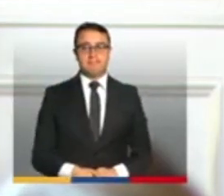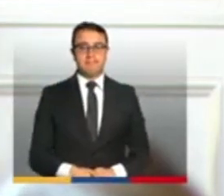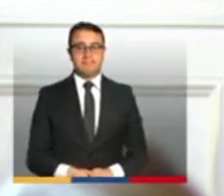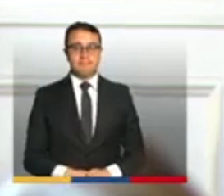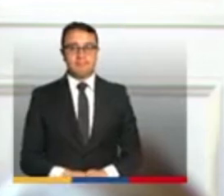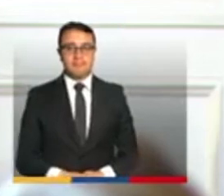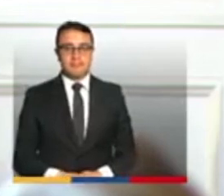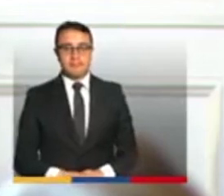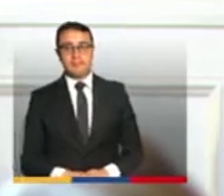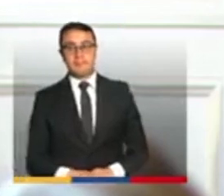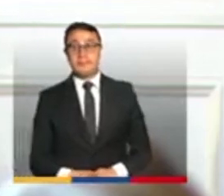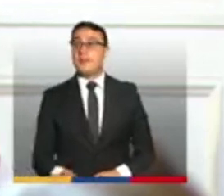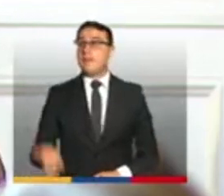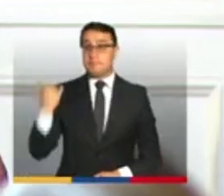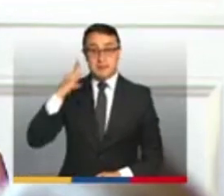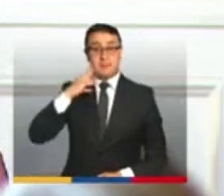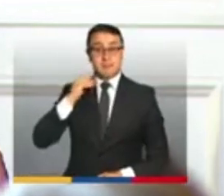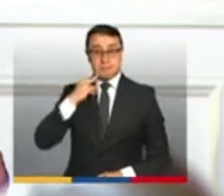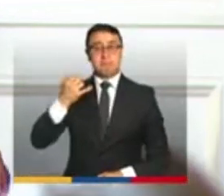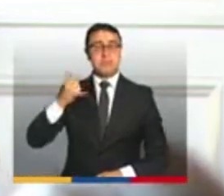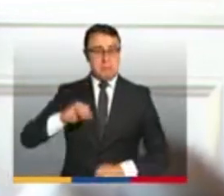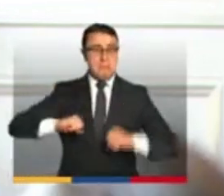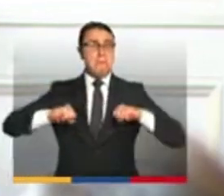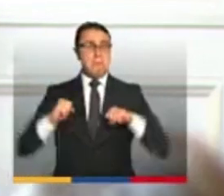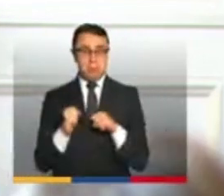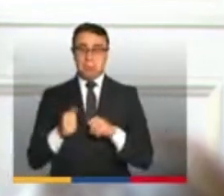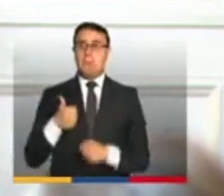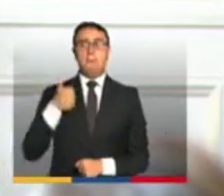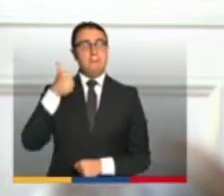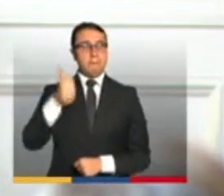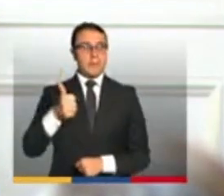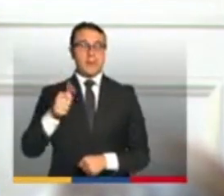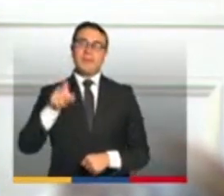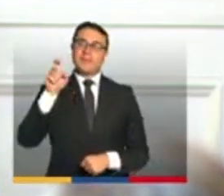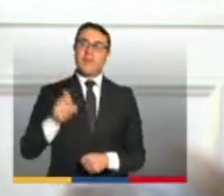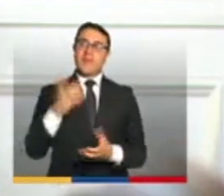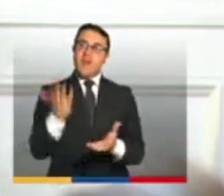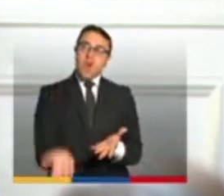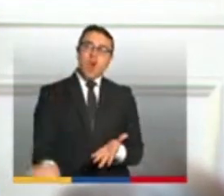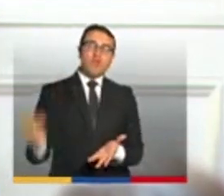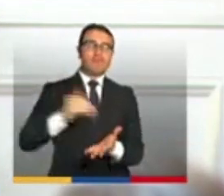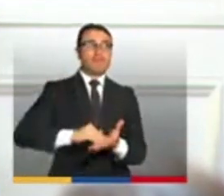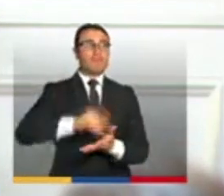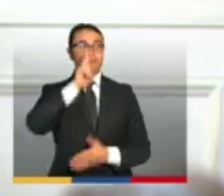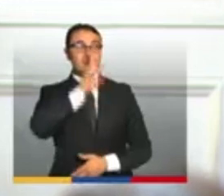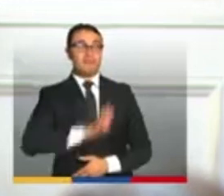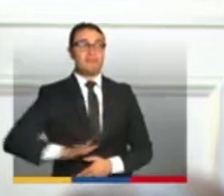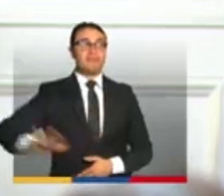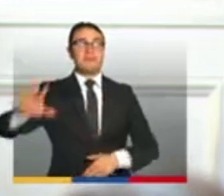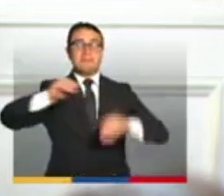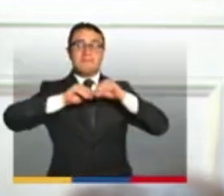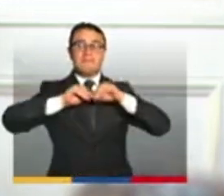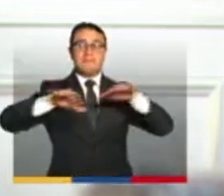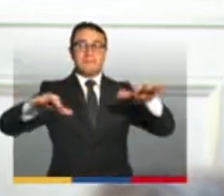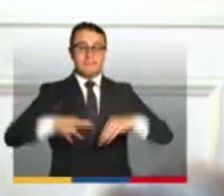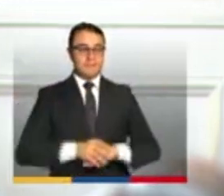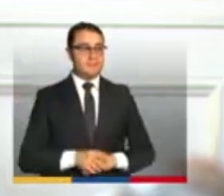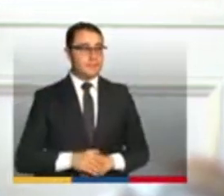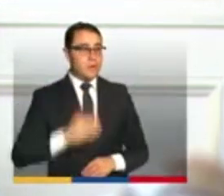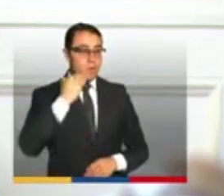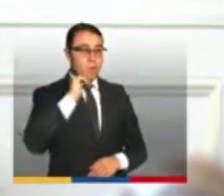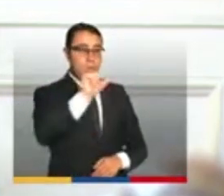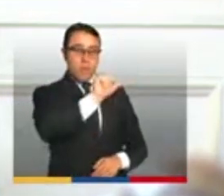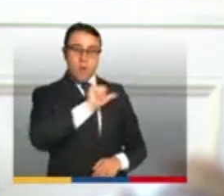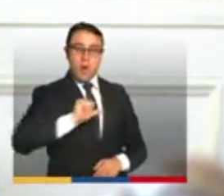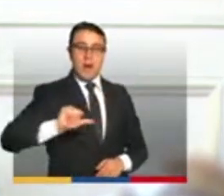que tiene una experiencia en Bogotá y que tenemos que volver una gran experiencia nacional. Muchachas,